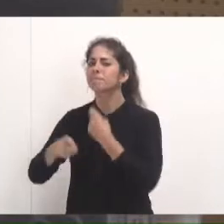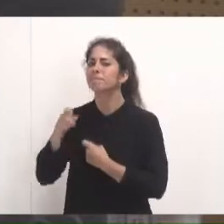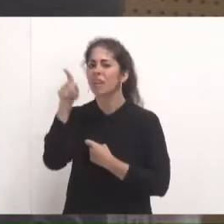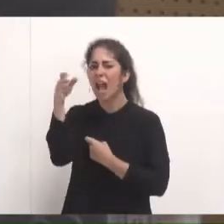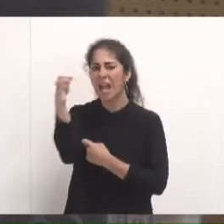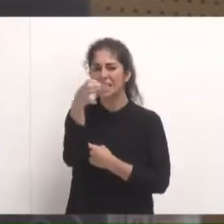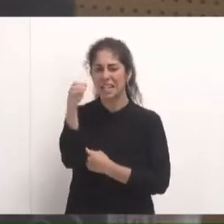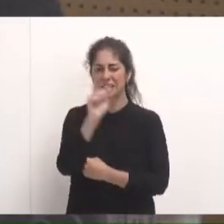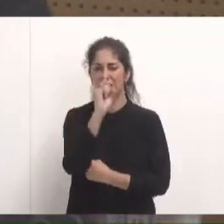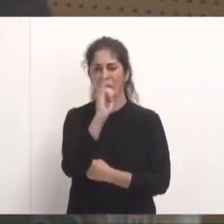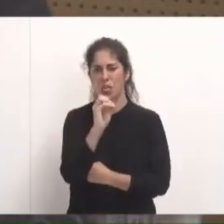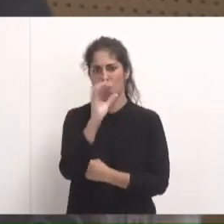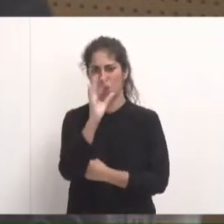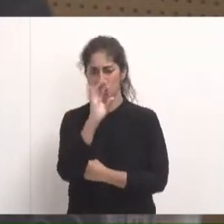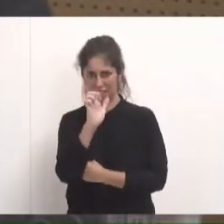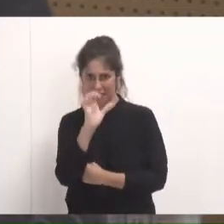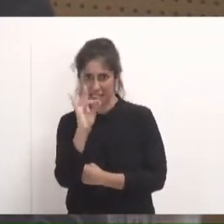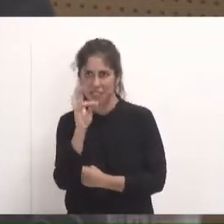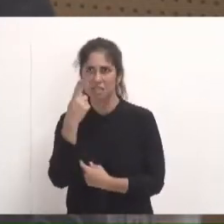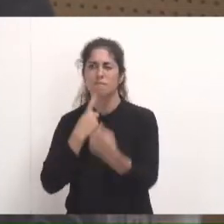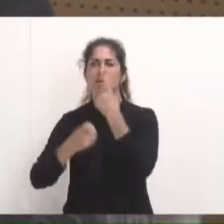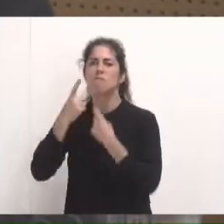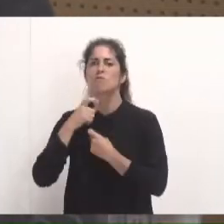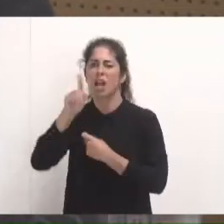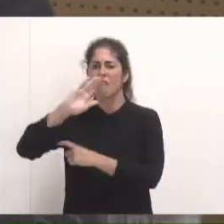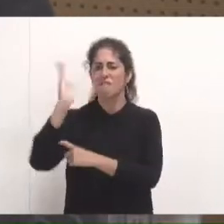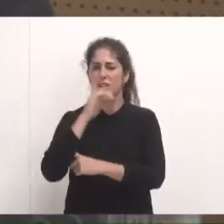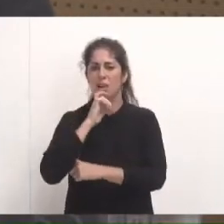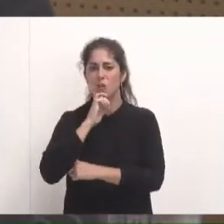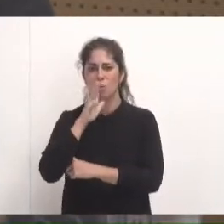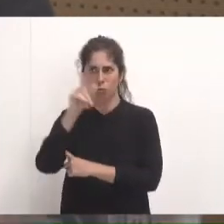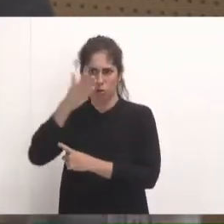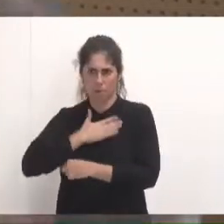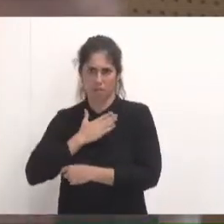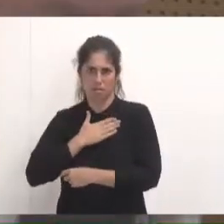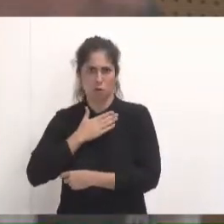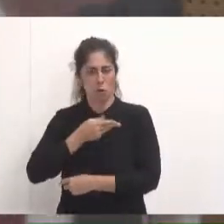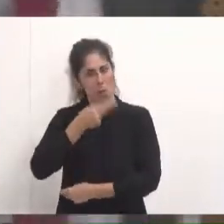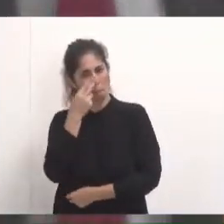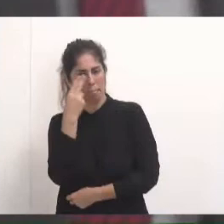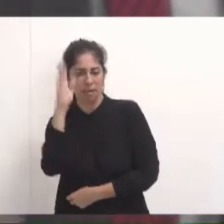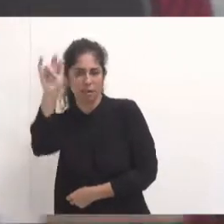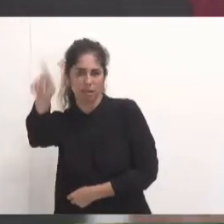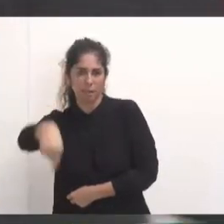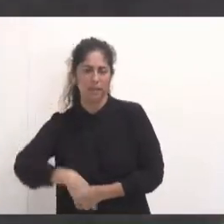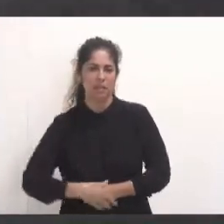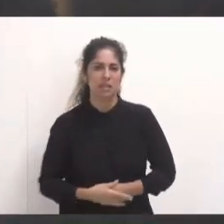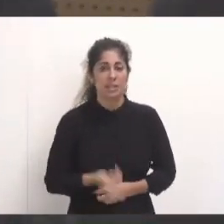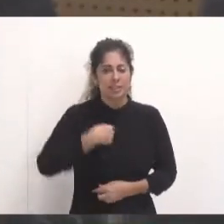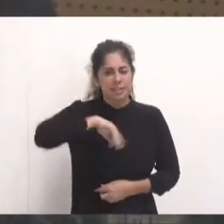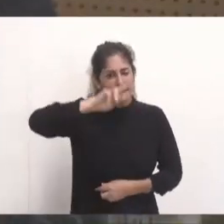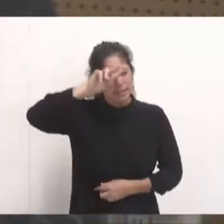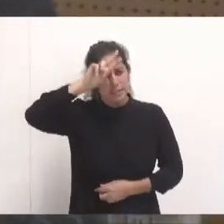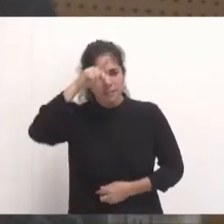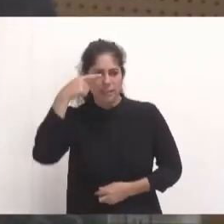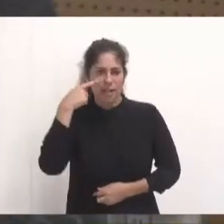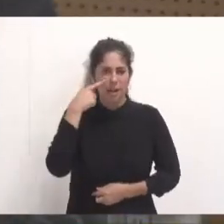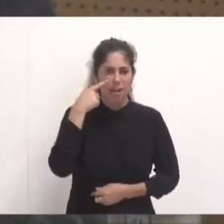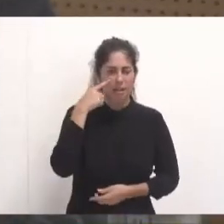¿no? Nos preocupa también la cuestión de los medios y los tratamientos, ¿no? Que dentro de